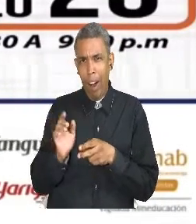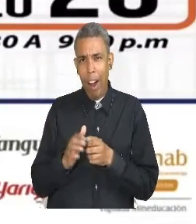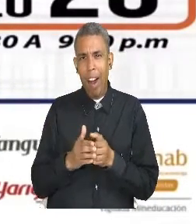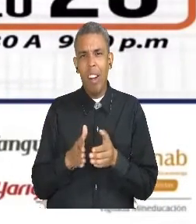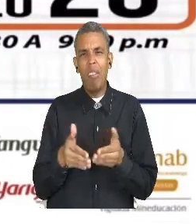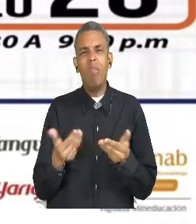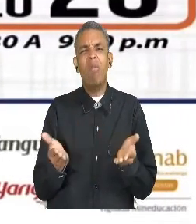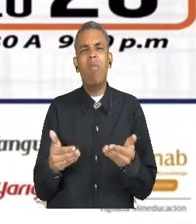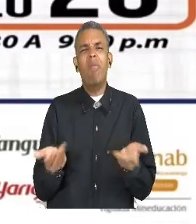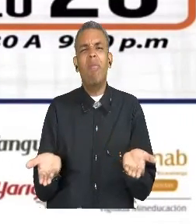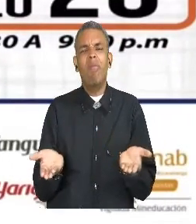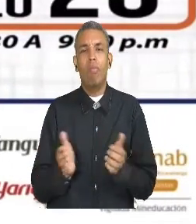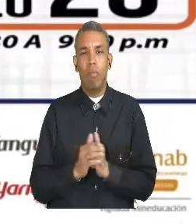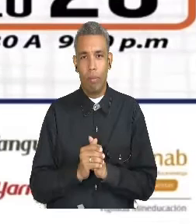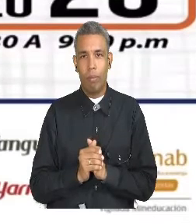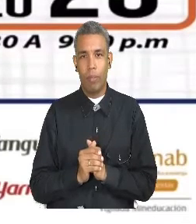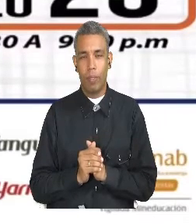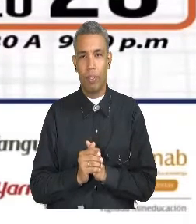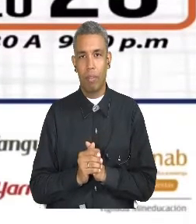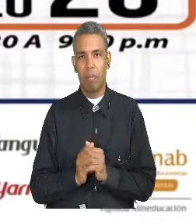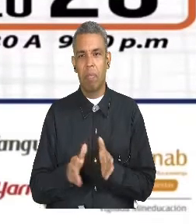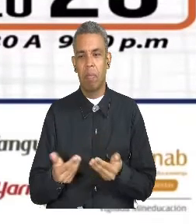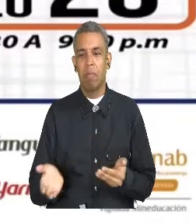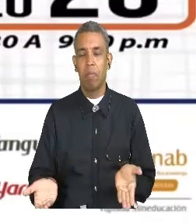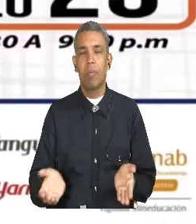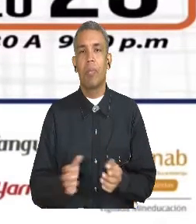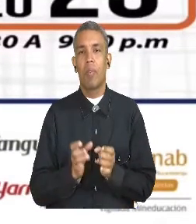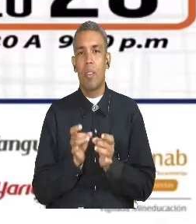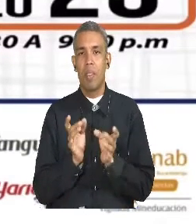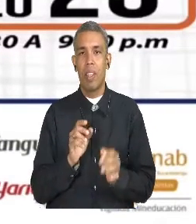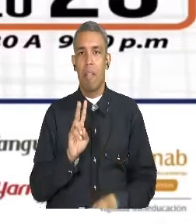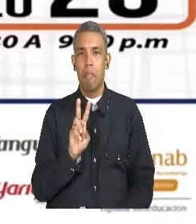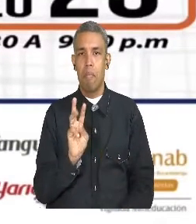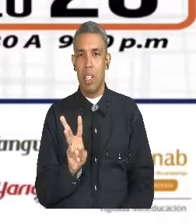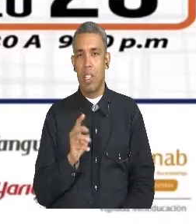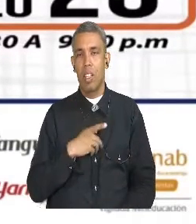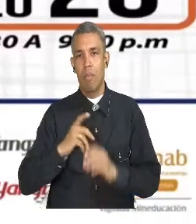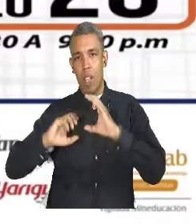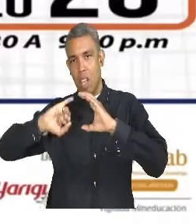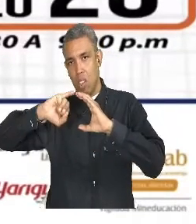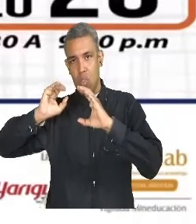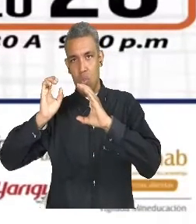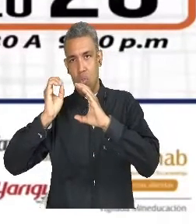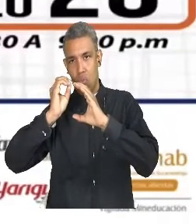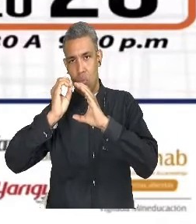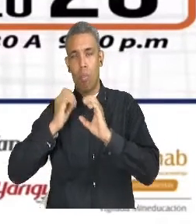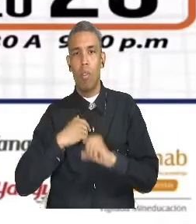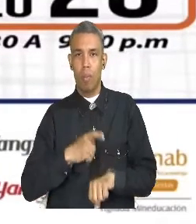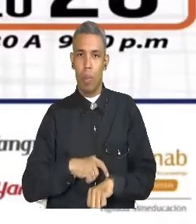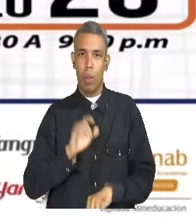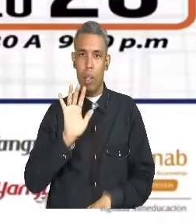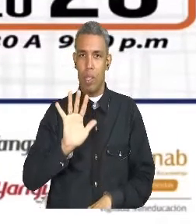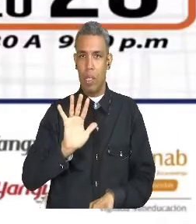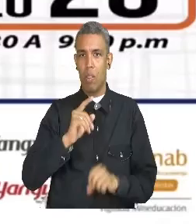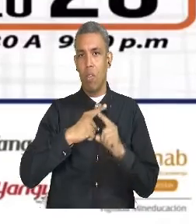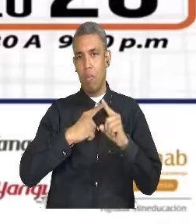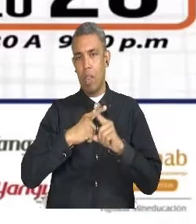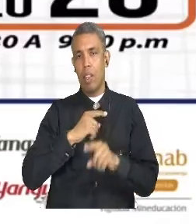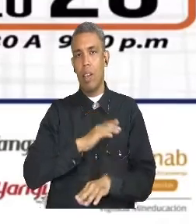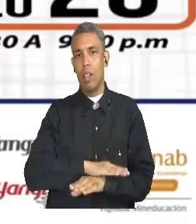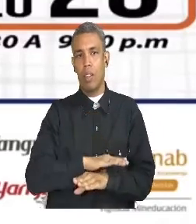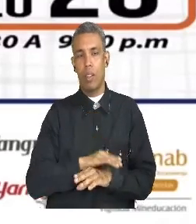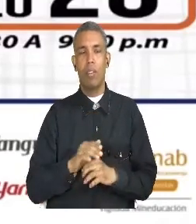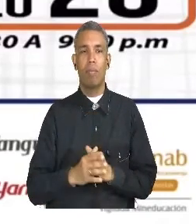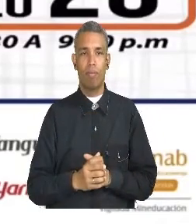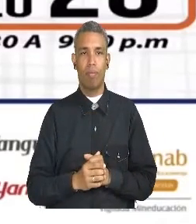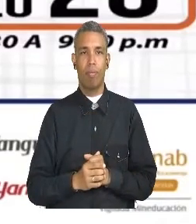Este es un seminario que se llevará a cabo el 23 de marzo en el Centro Comercial San Silvestre a las 5:30 de la tarde.